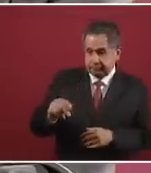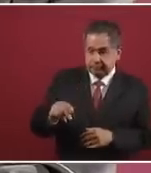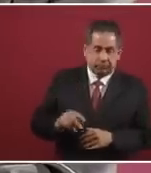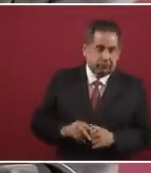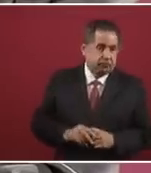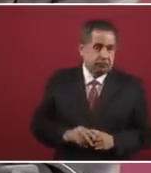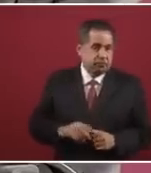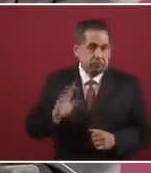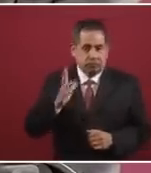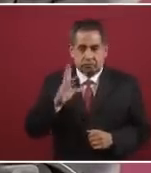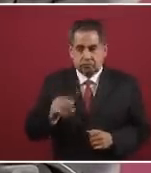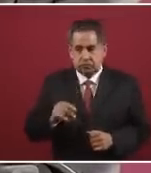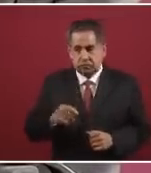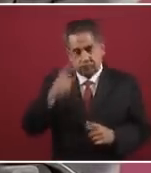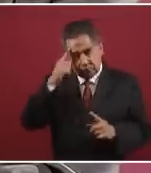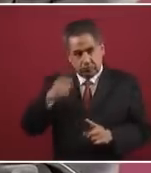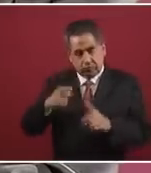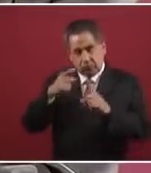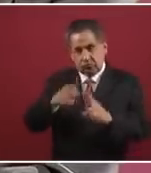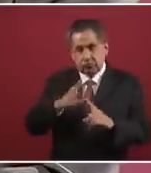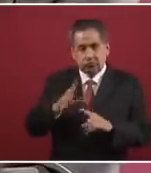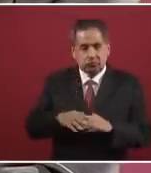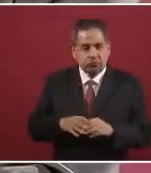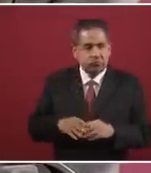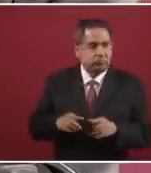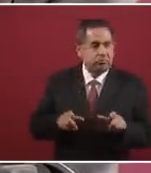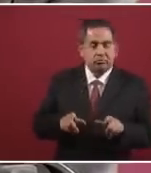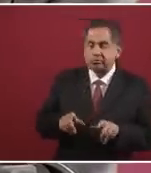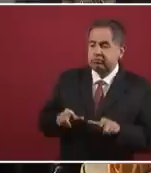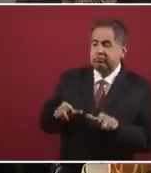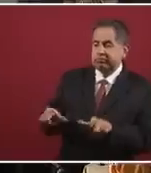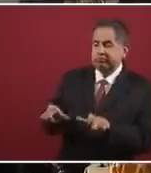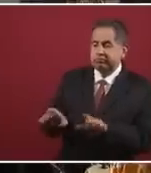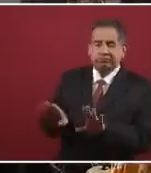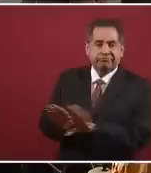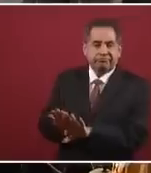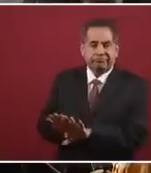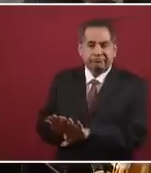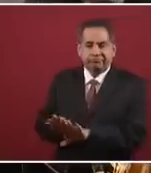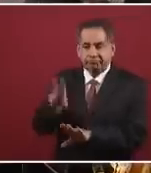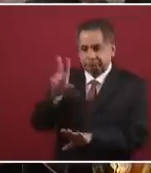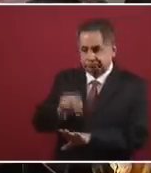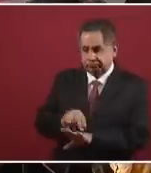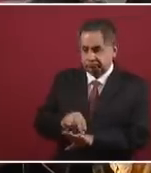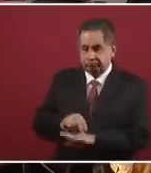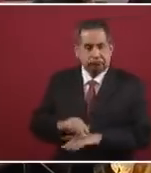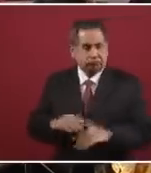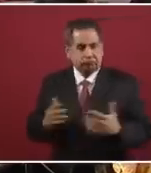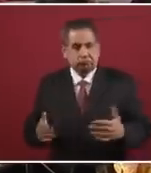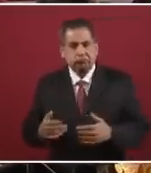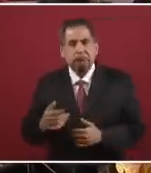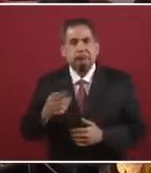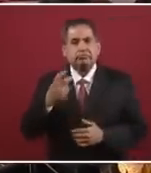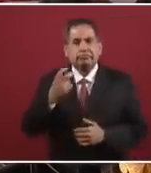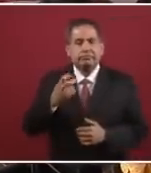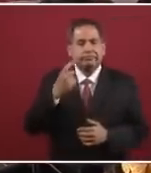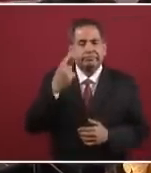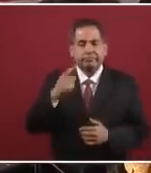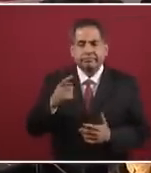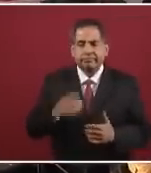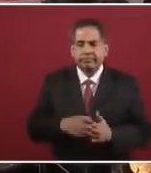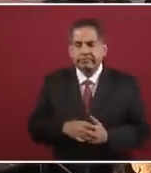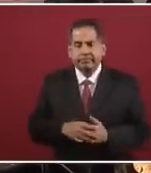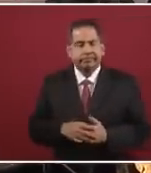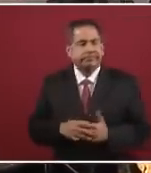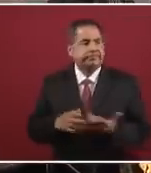ese propósito de cooptación para que organismos tan